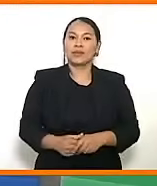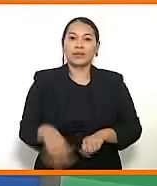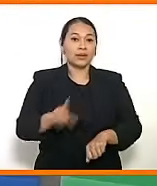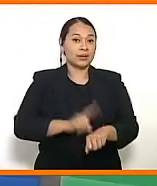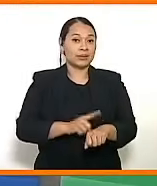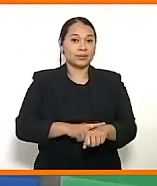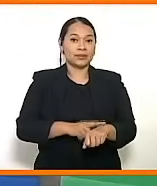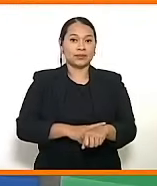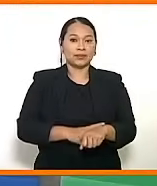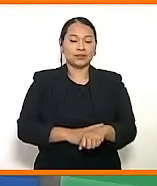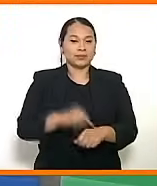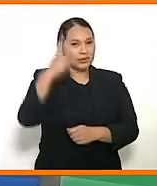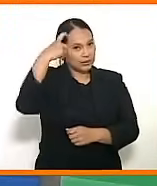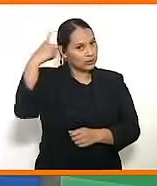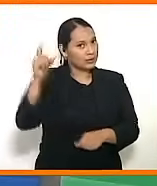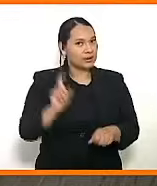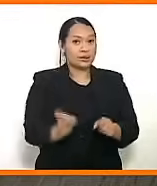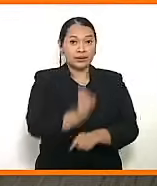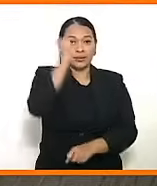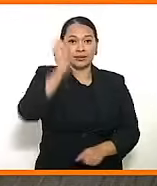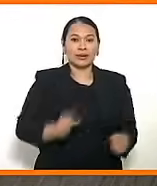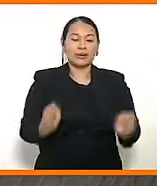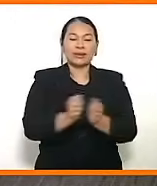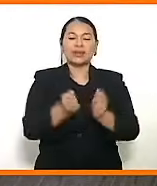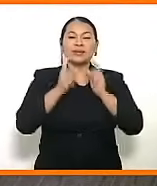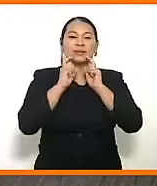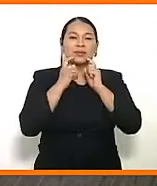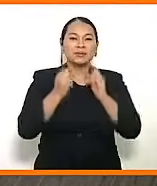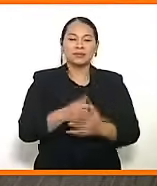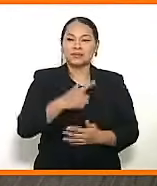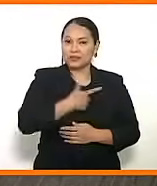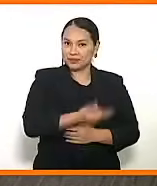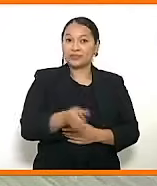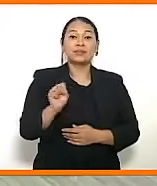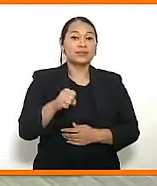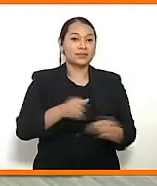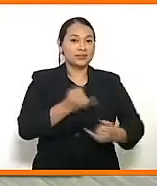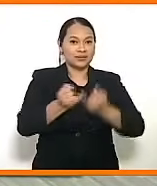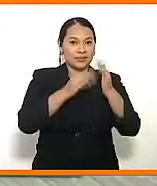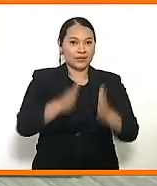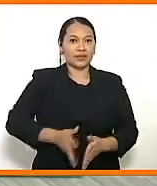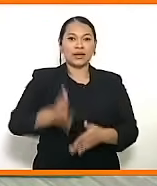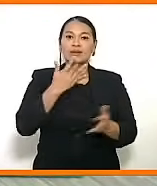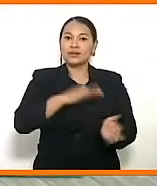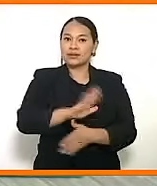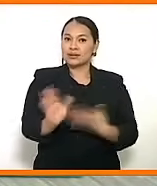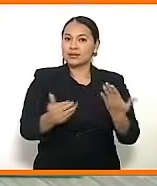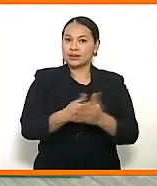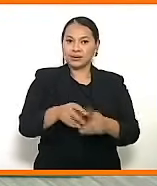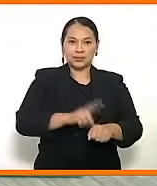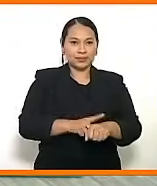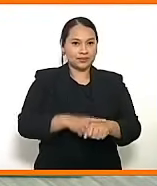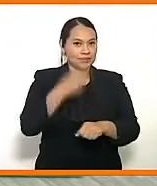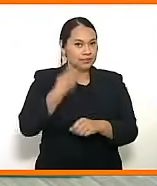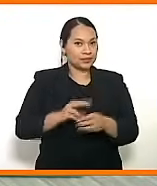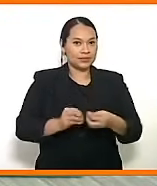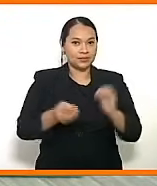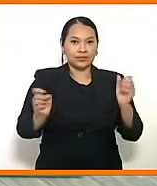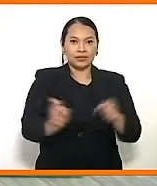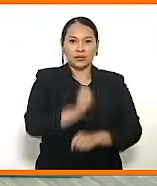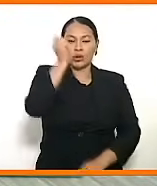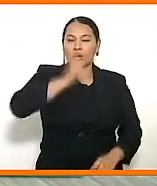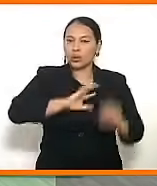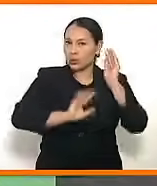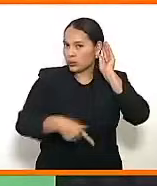llegado el momento de soñar y ganar junto a Tatiana. Gracias, Abby. Así es, querido jugador. Te deseo muchísima suerte porque vamos a conocer el número favorecido para diaria en